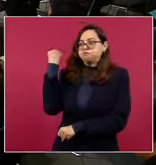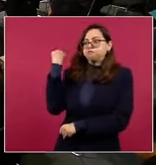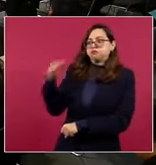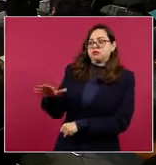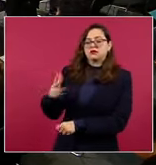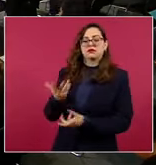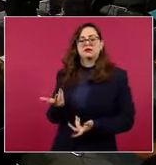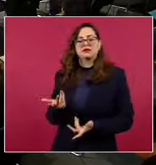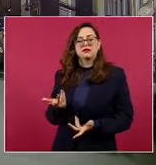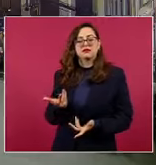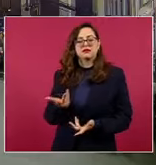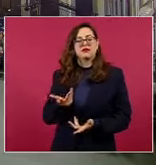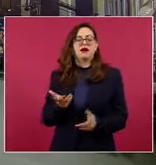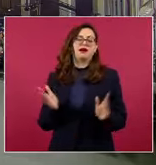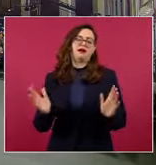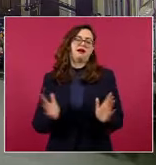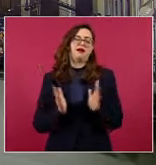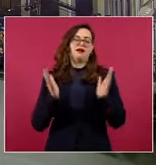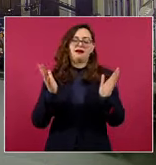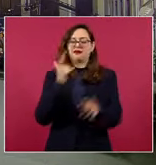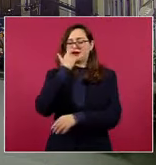salen estos asuntos.